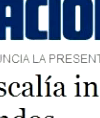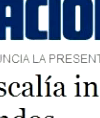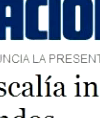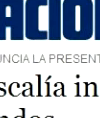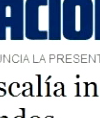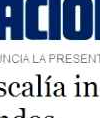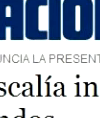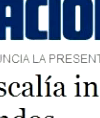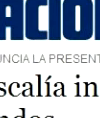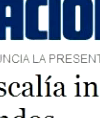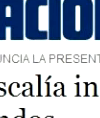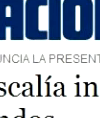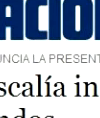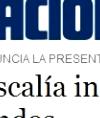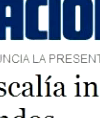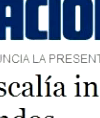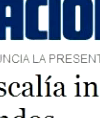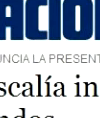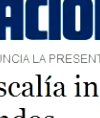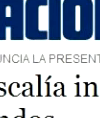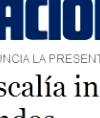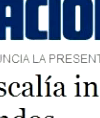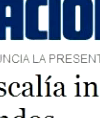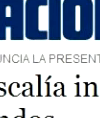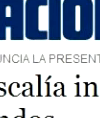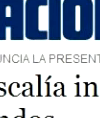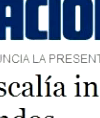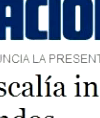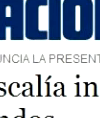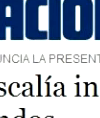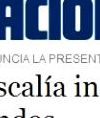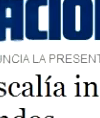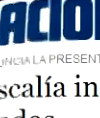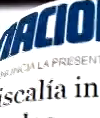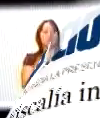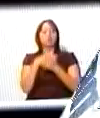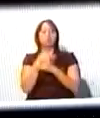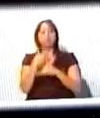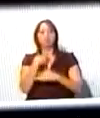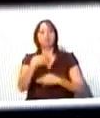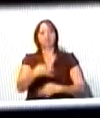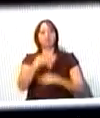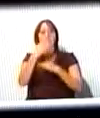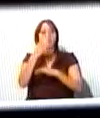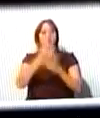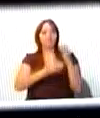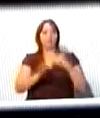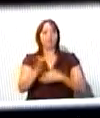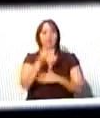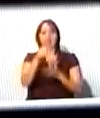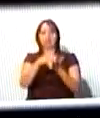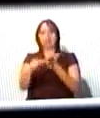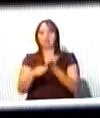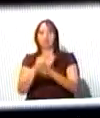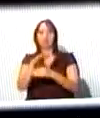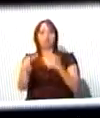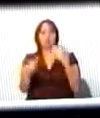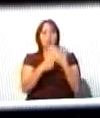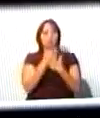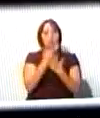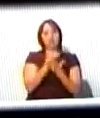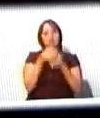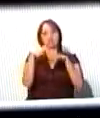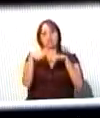antes de la Asamblea Cantonal en donde se me iba a elegir como candidato, que fui electo como candidato de manera unánime por todos los asambleístas,